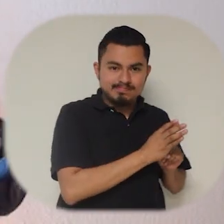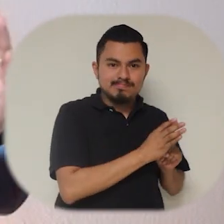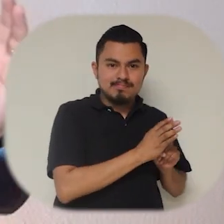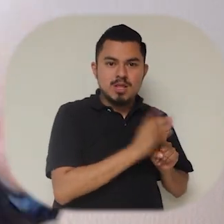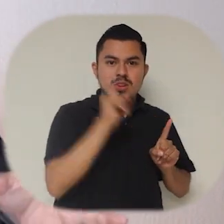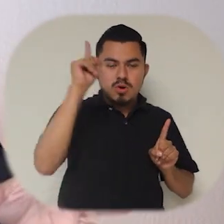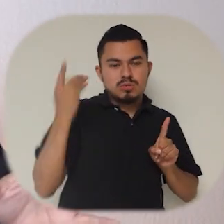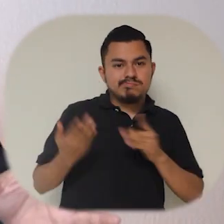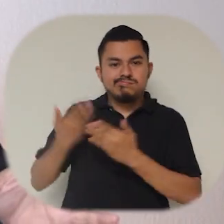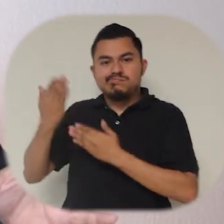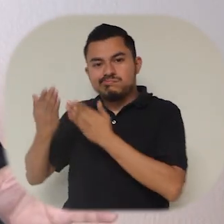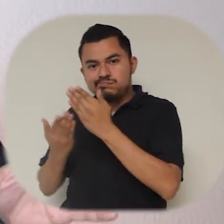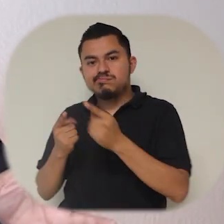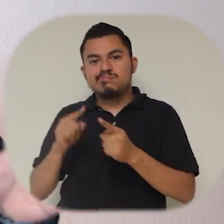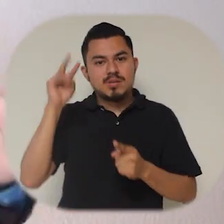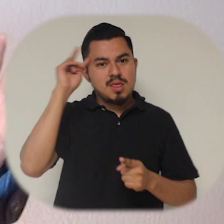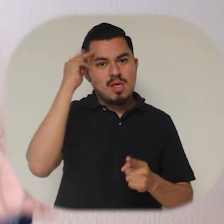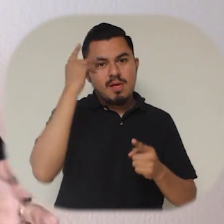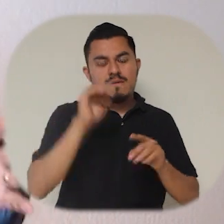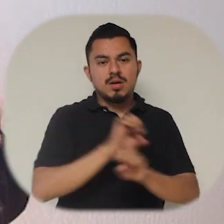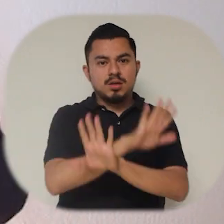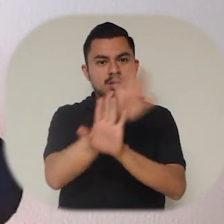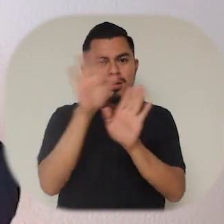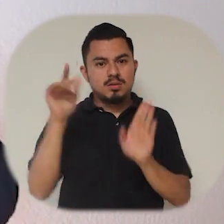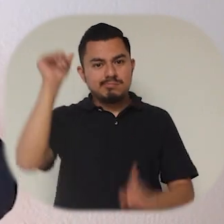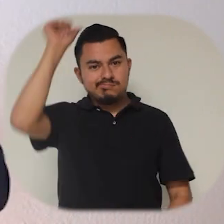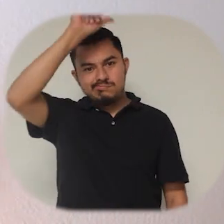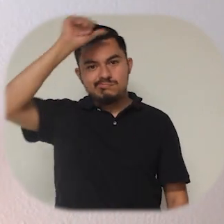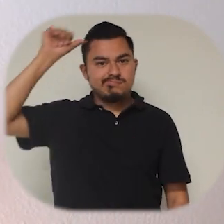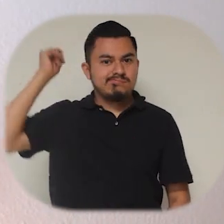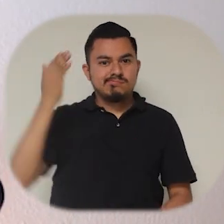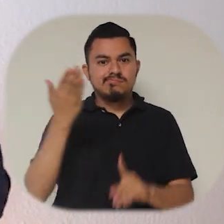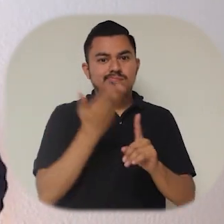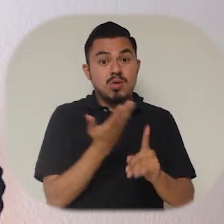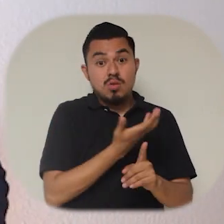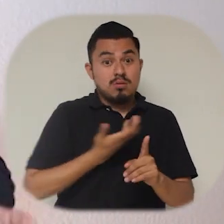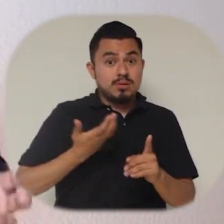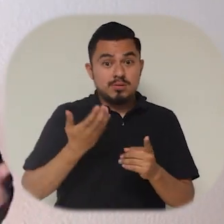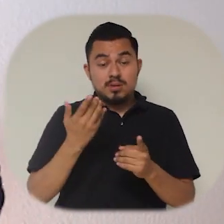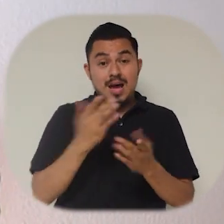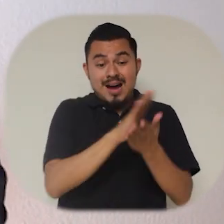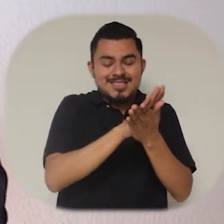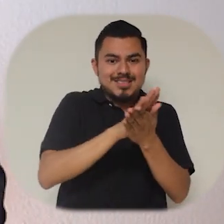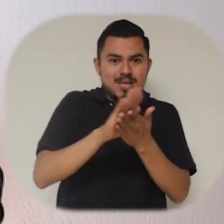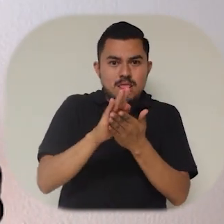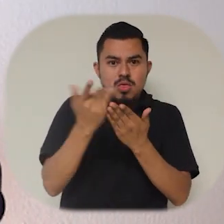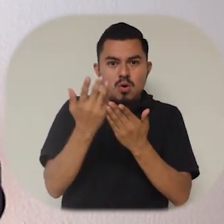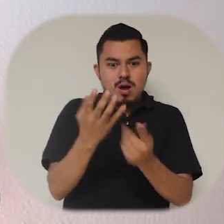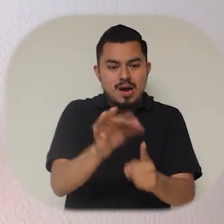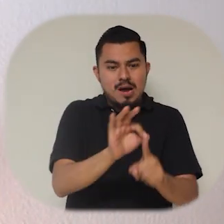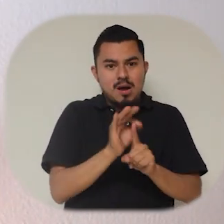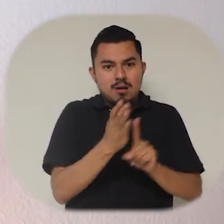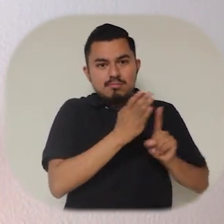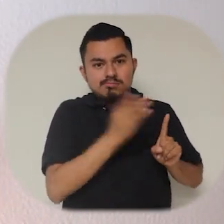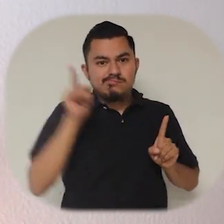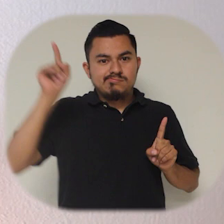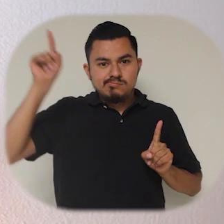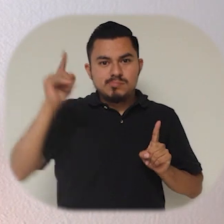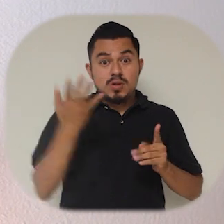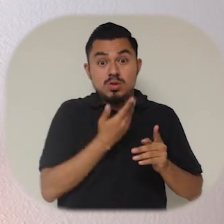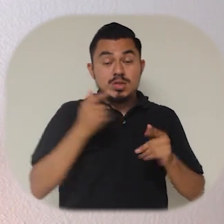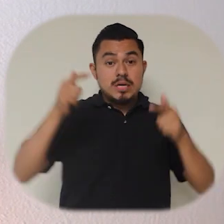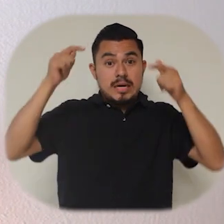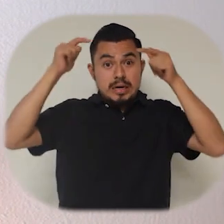claro que tiene la unción, que Dios los ha apartado y los ha hecho santos para Él. Así que los reyes, los sacerdotes y los profetas